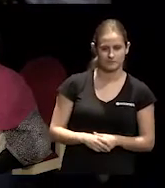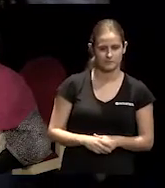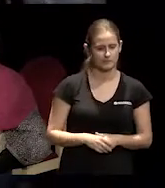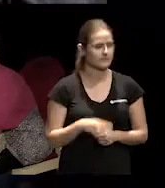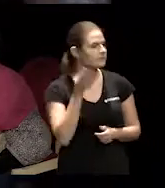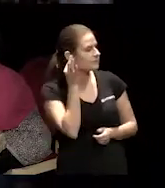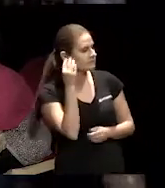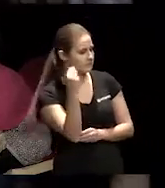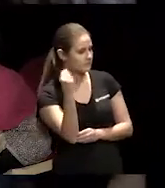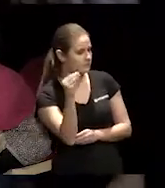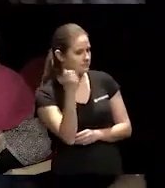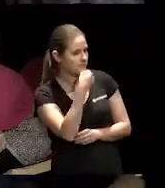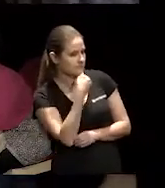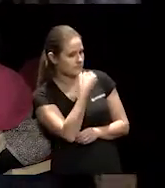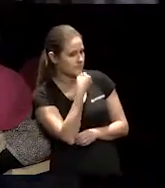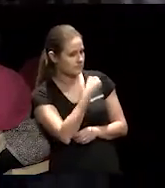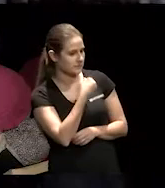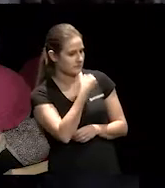high. Oh, your daddy.